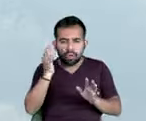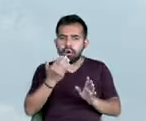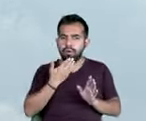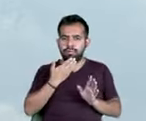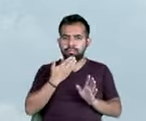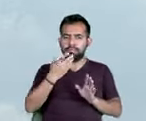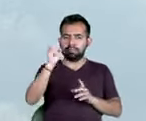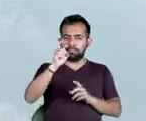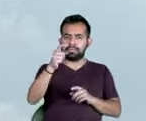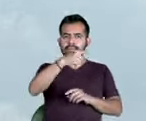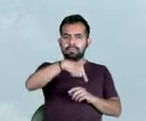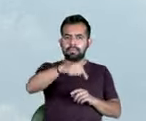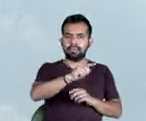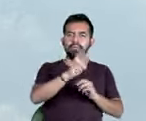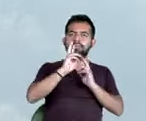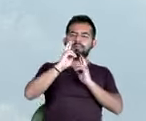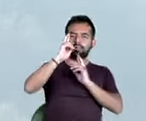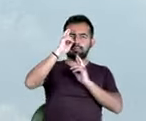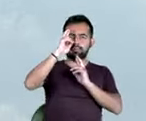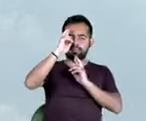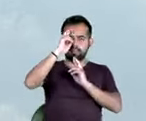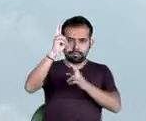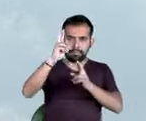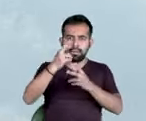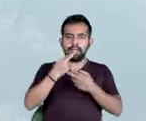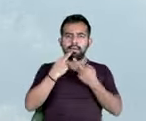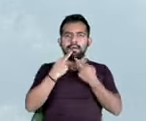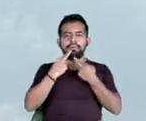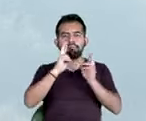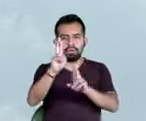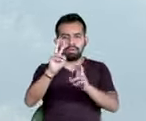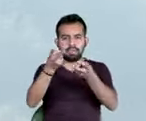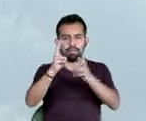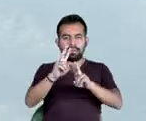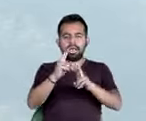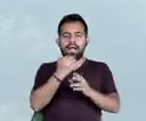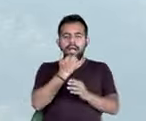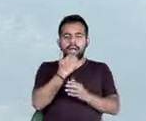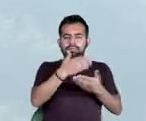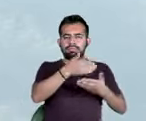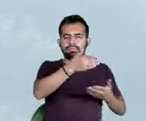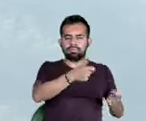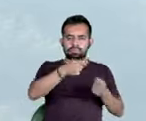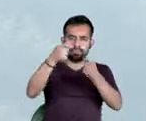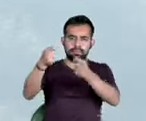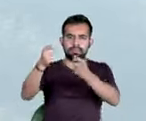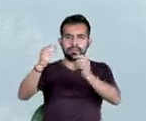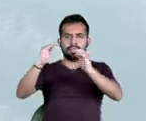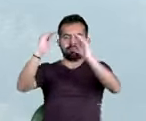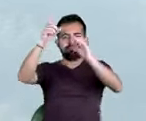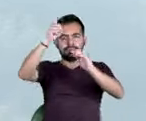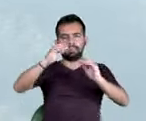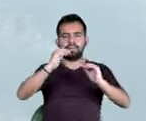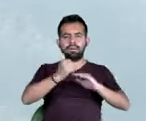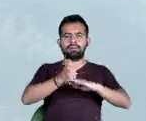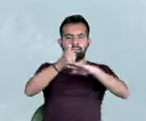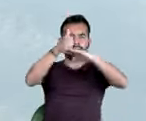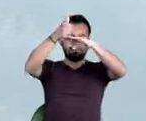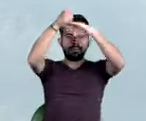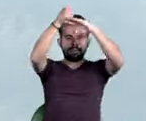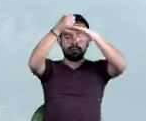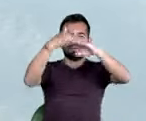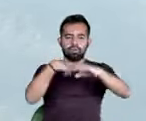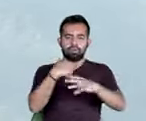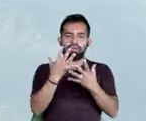responda directamente a la rectoría de esa cartera de Estado, por llamarle de alguna otra forma. Entonces, quiero que tengan presente ustedes